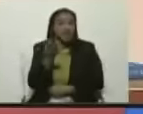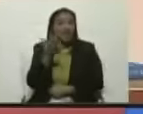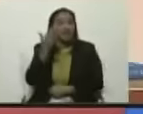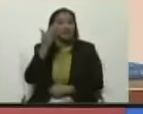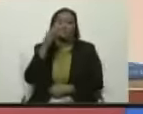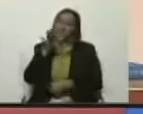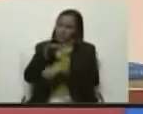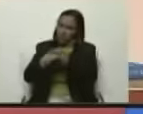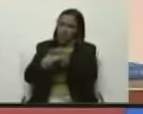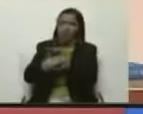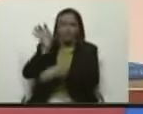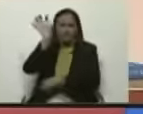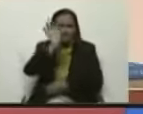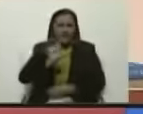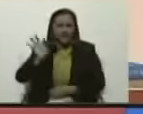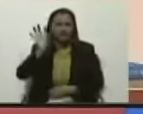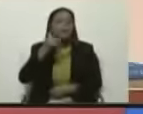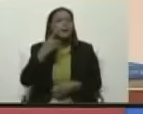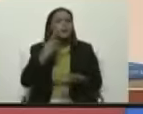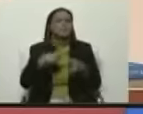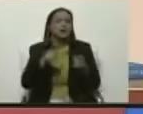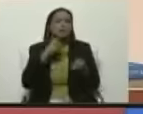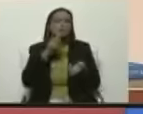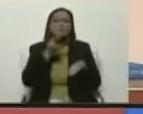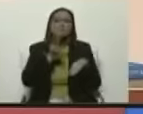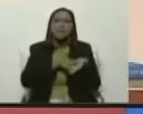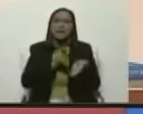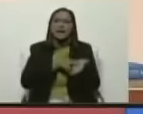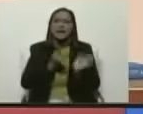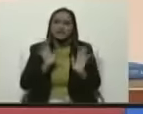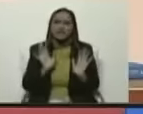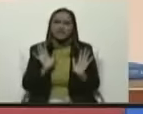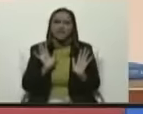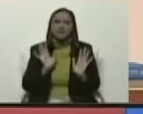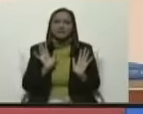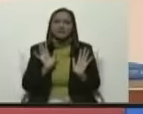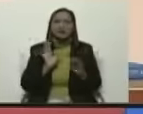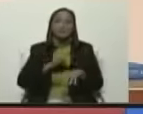pueblos, que no han tenido la oportunidad de tener un Chávez.